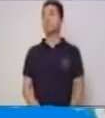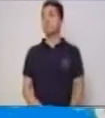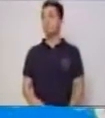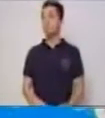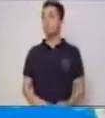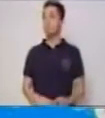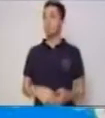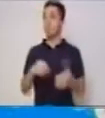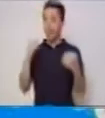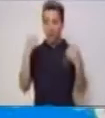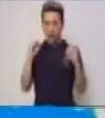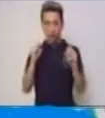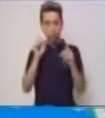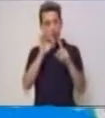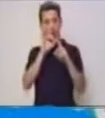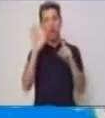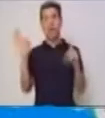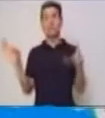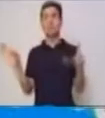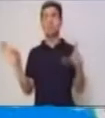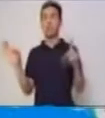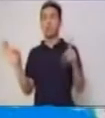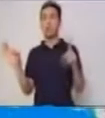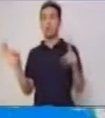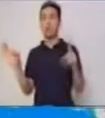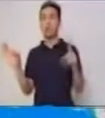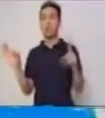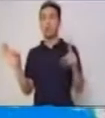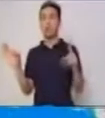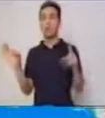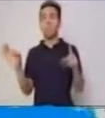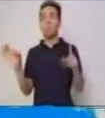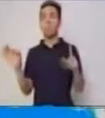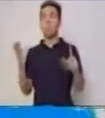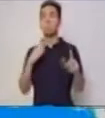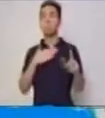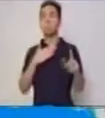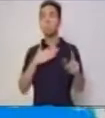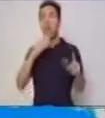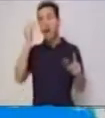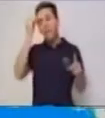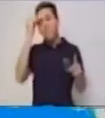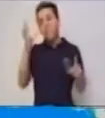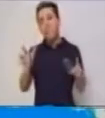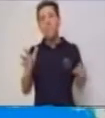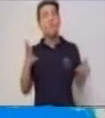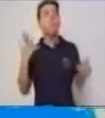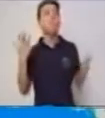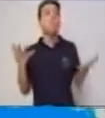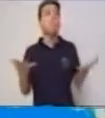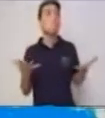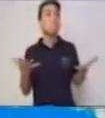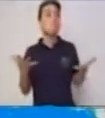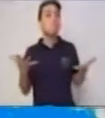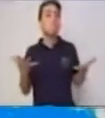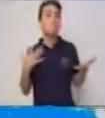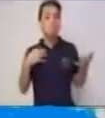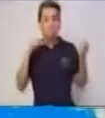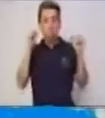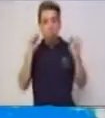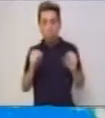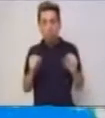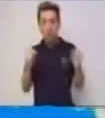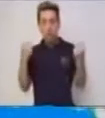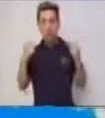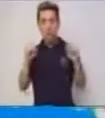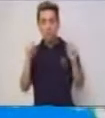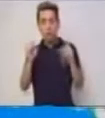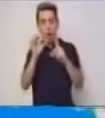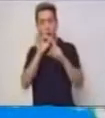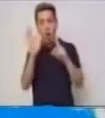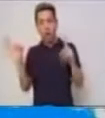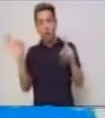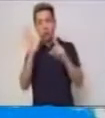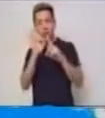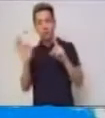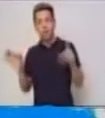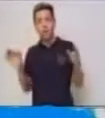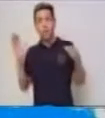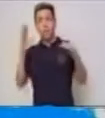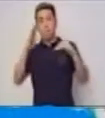Redactemos oraciones. Utilicemos nuestras habilidades para poder redactar oraciones más